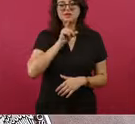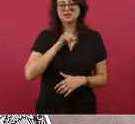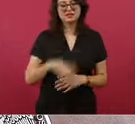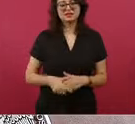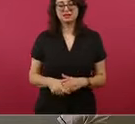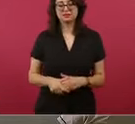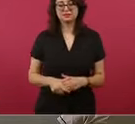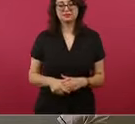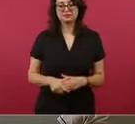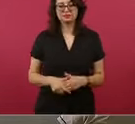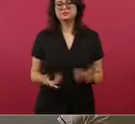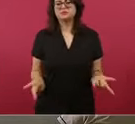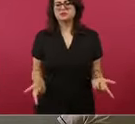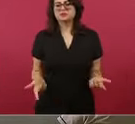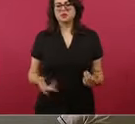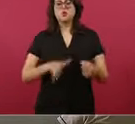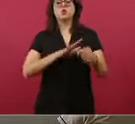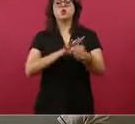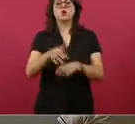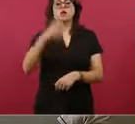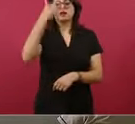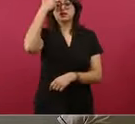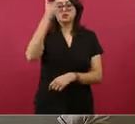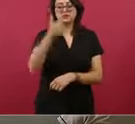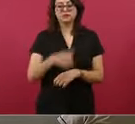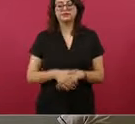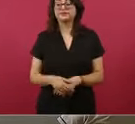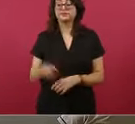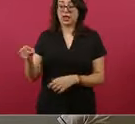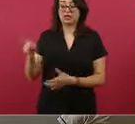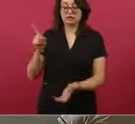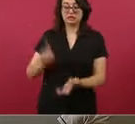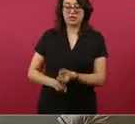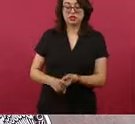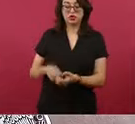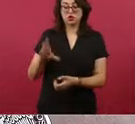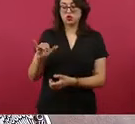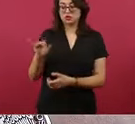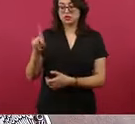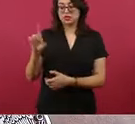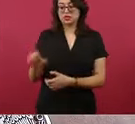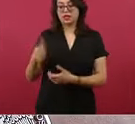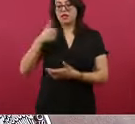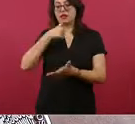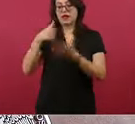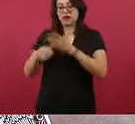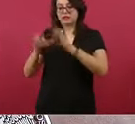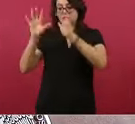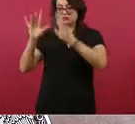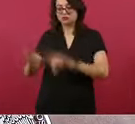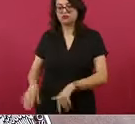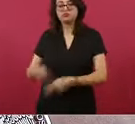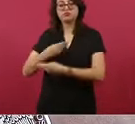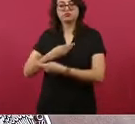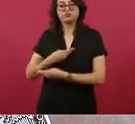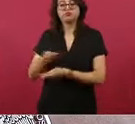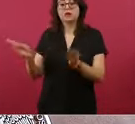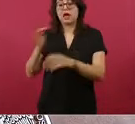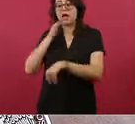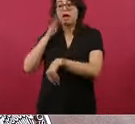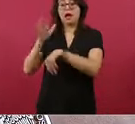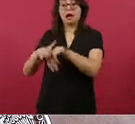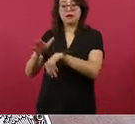pretexto, escuchen, fue un oficio del órgano interno de control que tenía como propósito precisar que